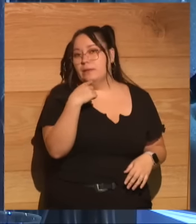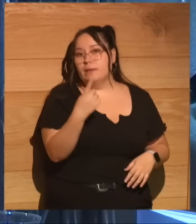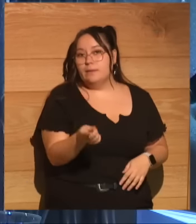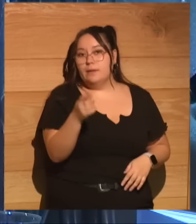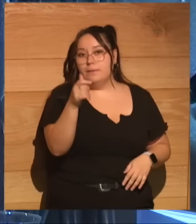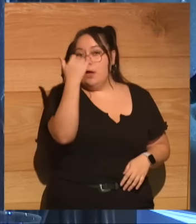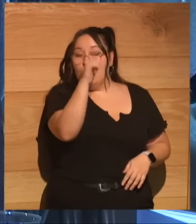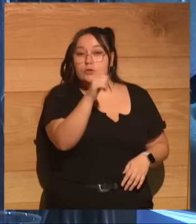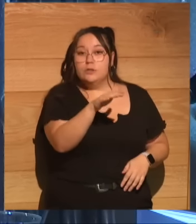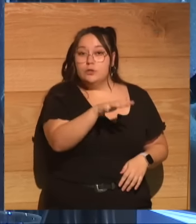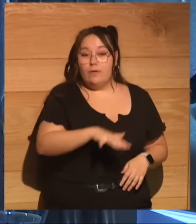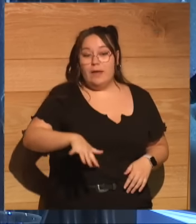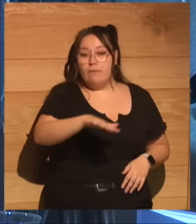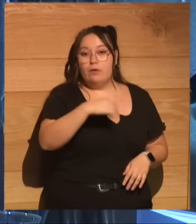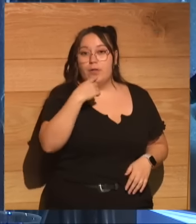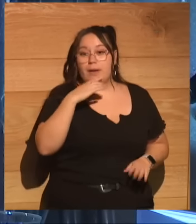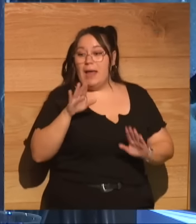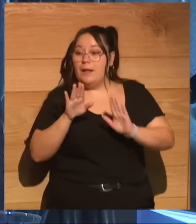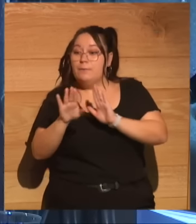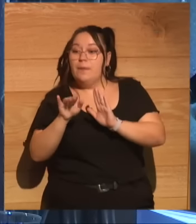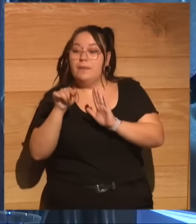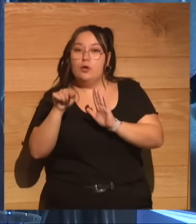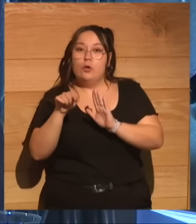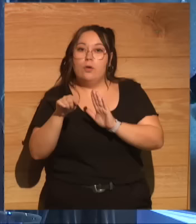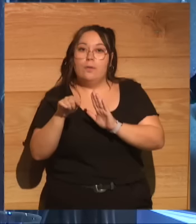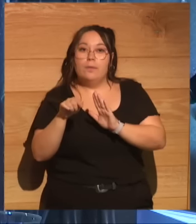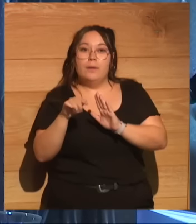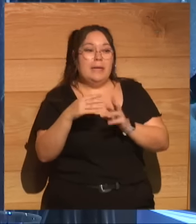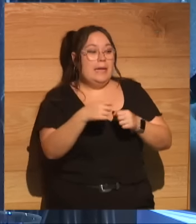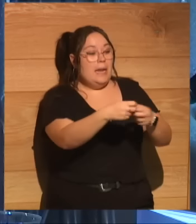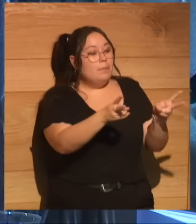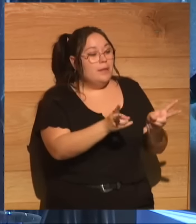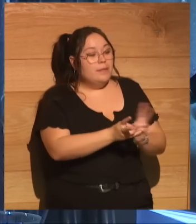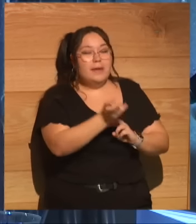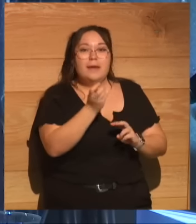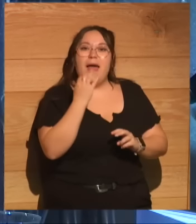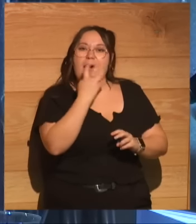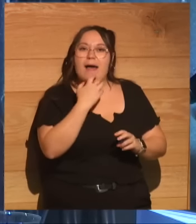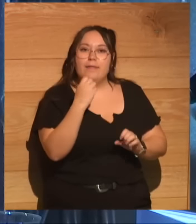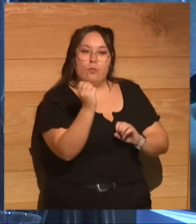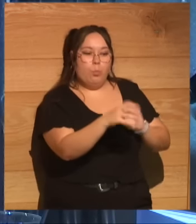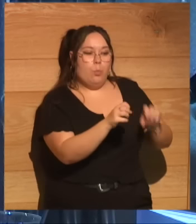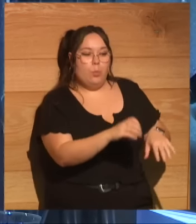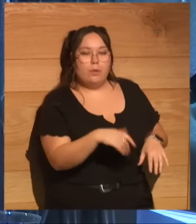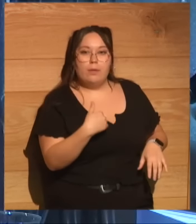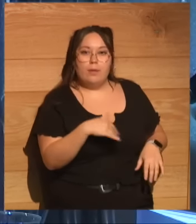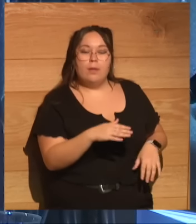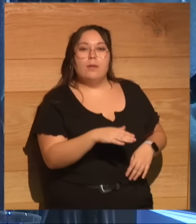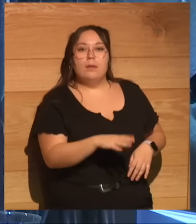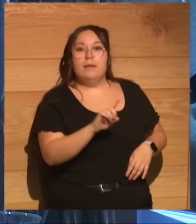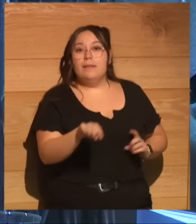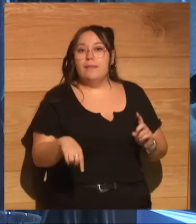un chico del barrio que el vecino había echado ácido en la piscina, acaba de echar ácido en la piscina, y